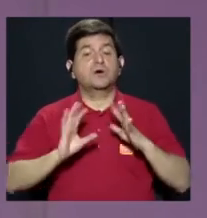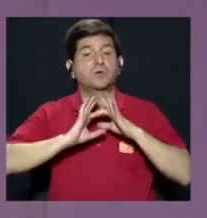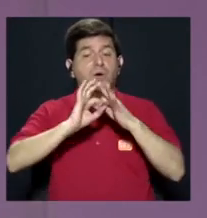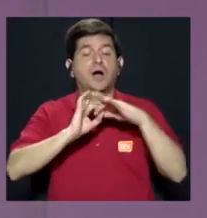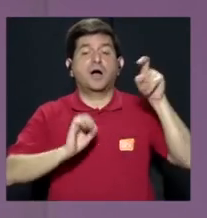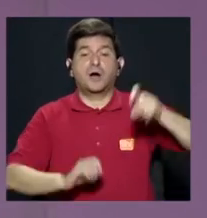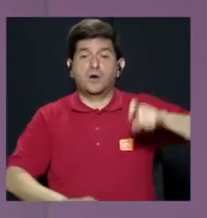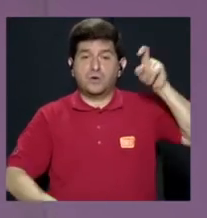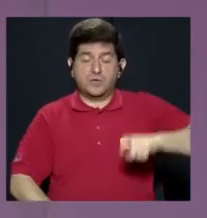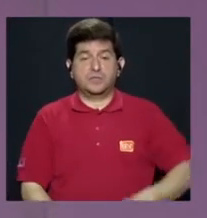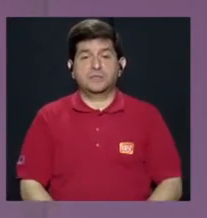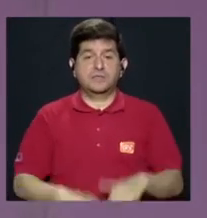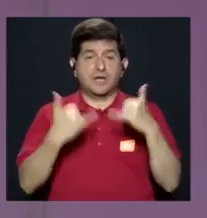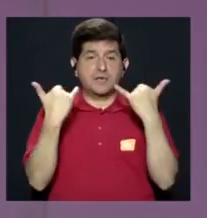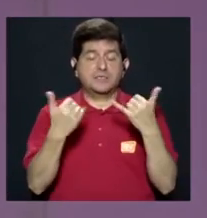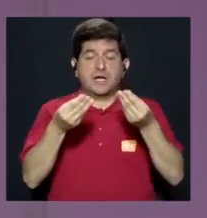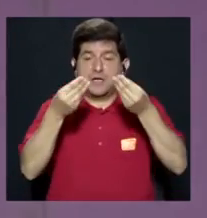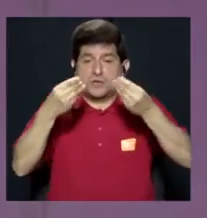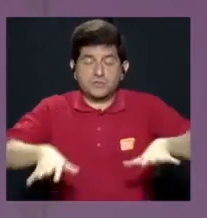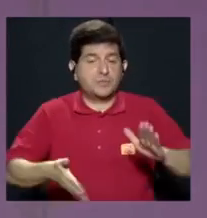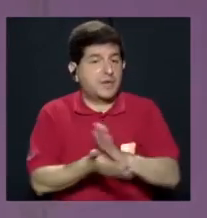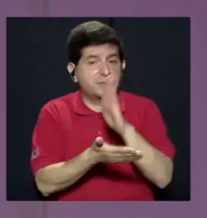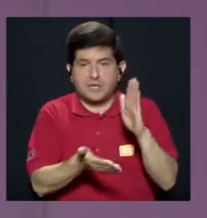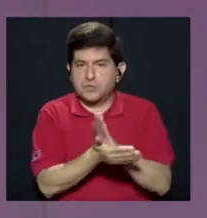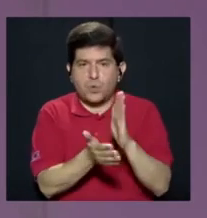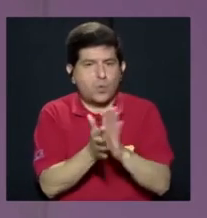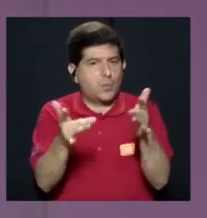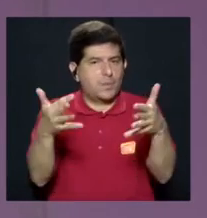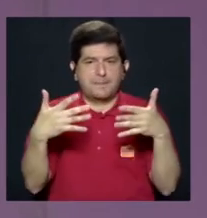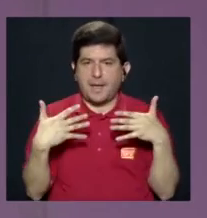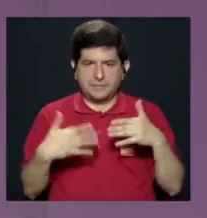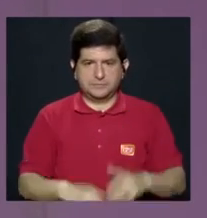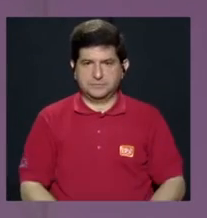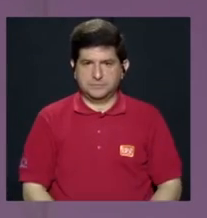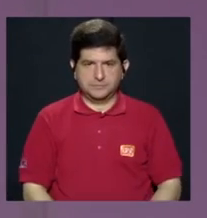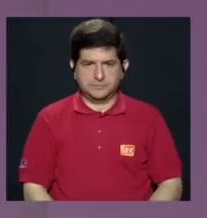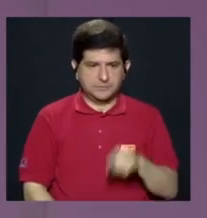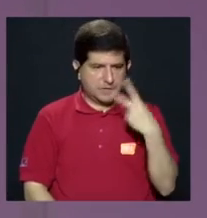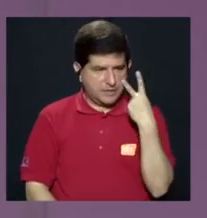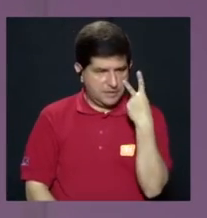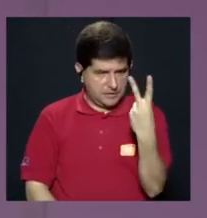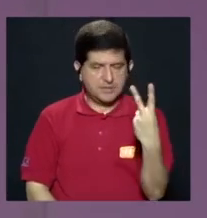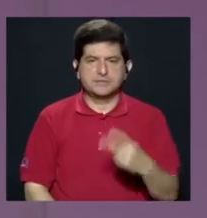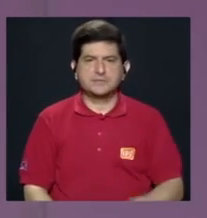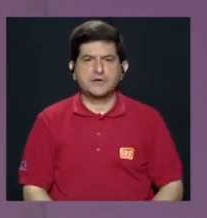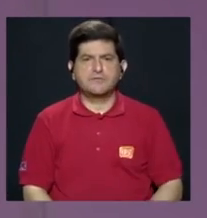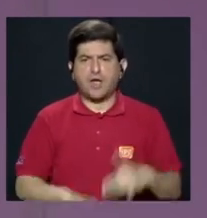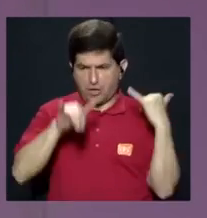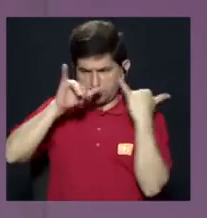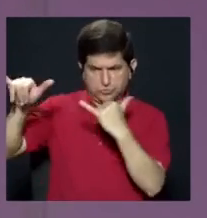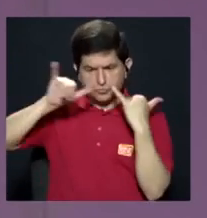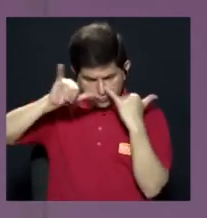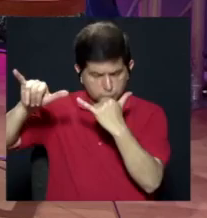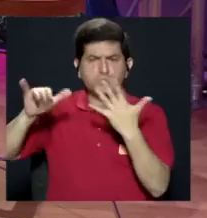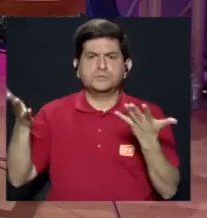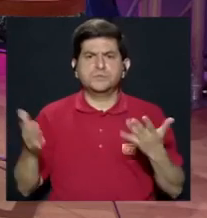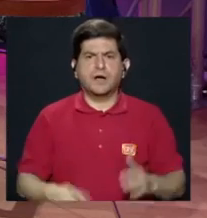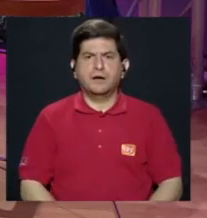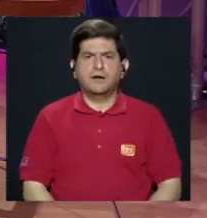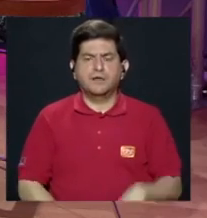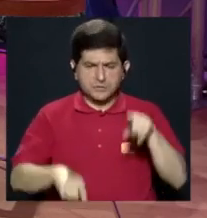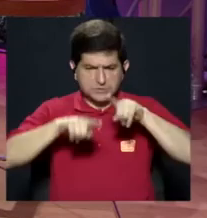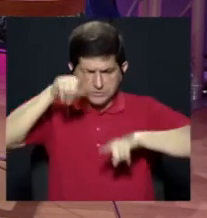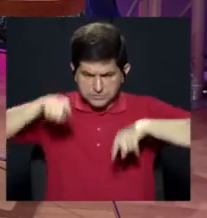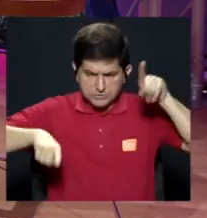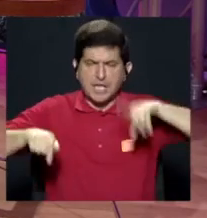que necesitamos que dejen de perderse hojas de expedientes, necesitamos que empiecen a visibilizar de que hay denuncias y que las estadísticas